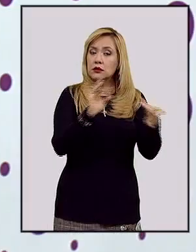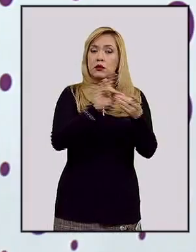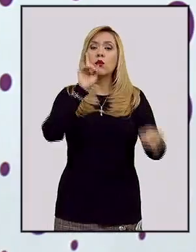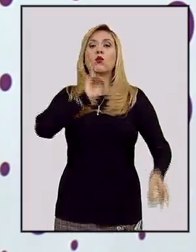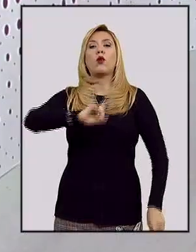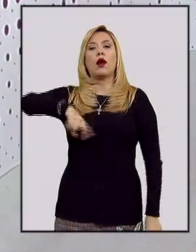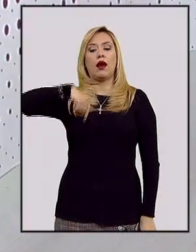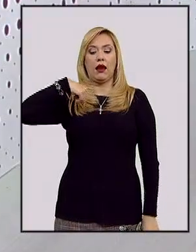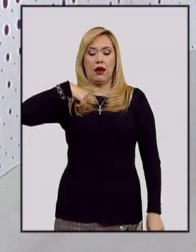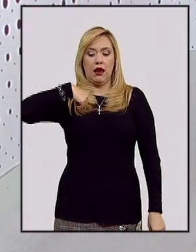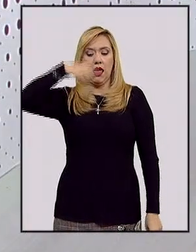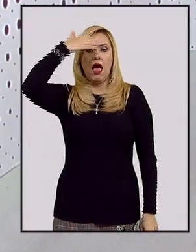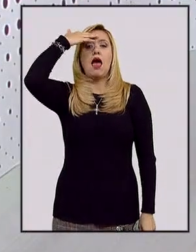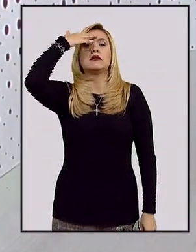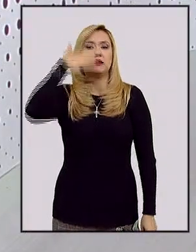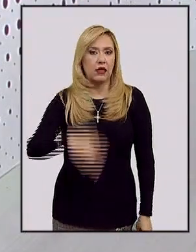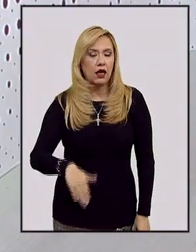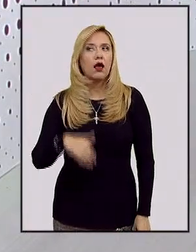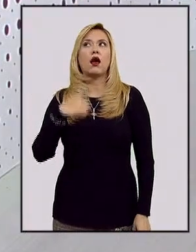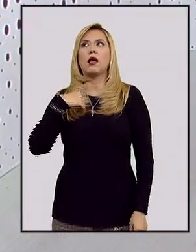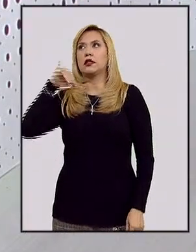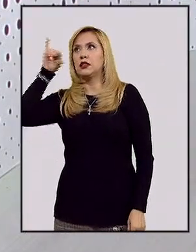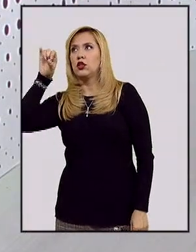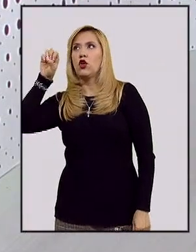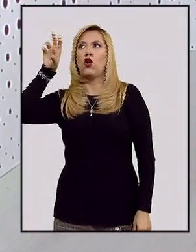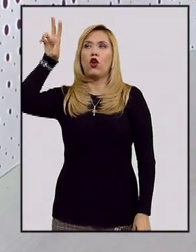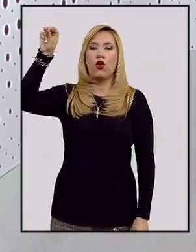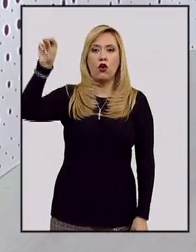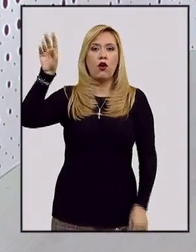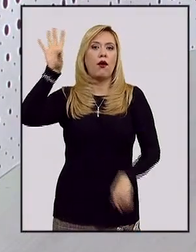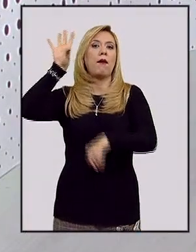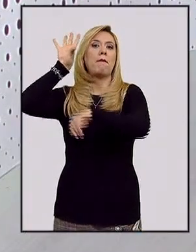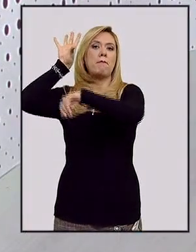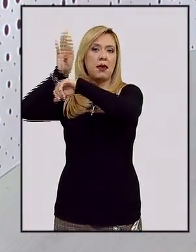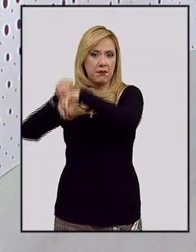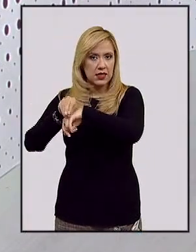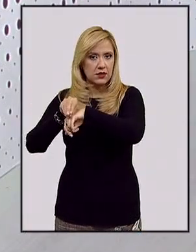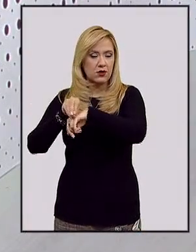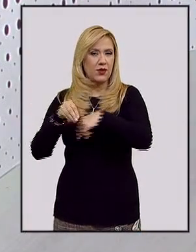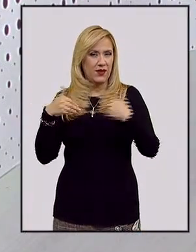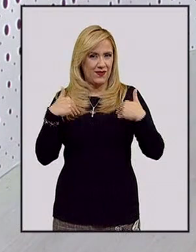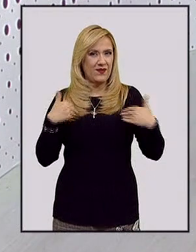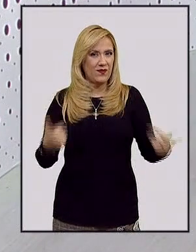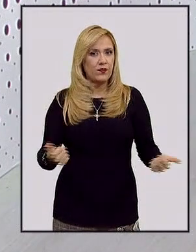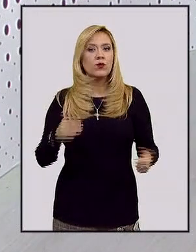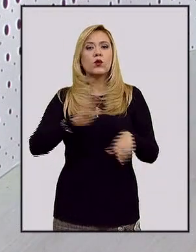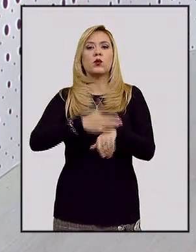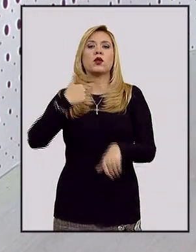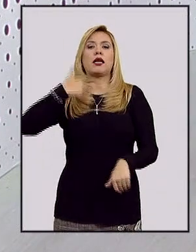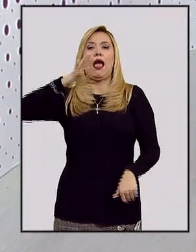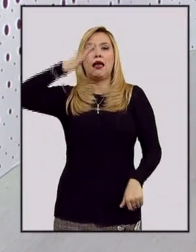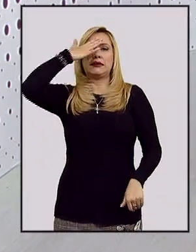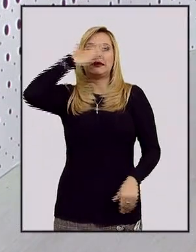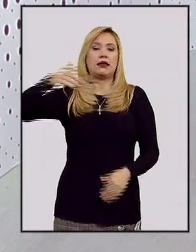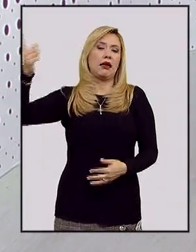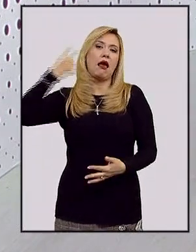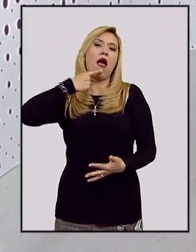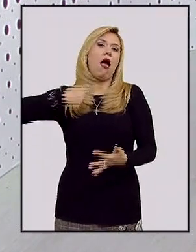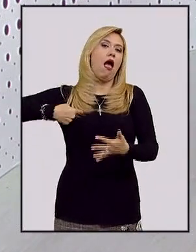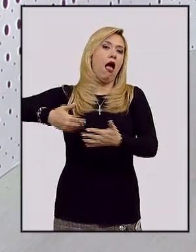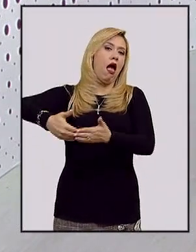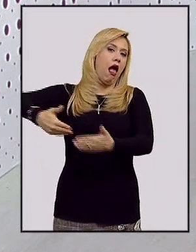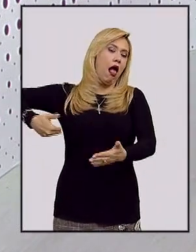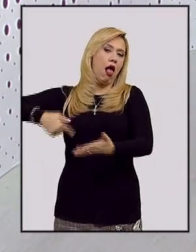El consentimiento informado, digamos que se convierte en una herramienta para poder ejercer. Claro. Y este parto humanizado,